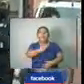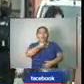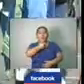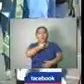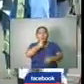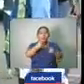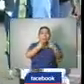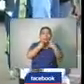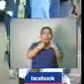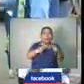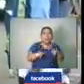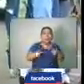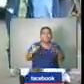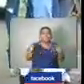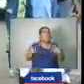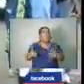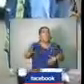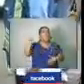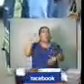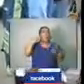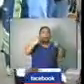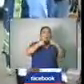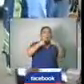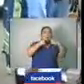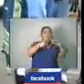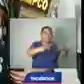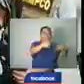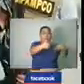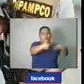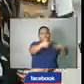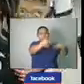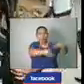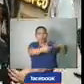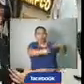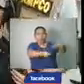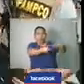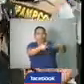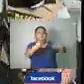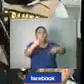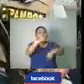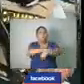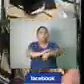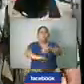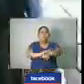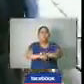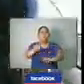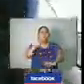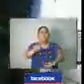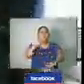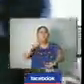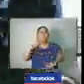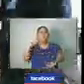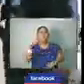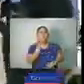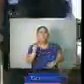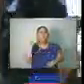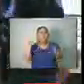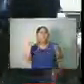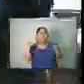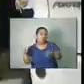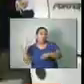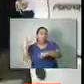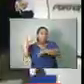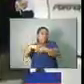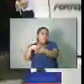por las autoridades, desde que se anunció el plan de excepción, han sido capturados más de 100 personas vinculadas